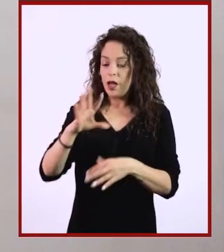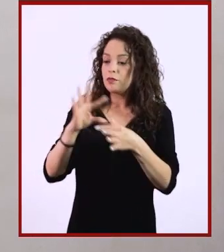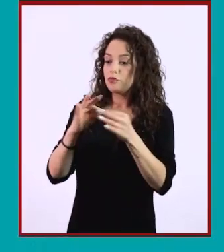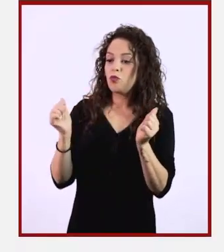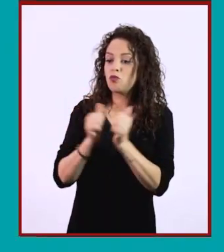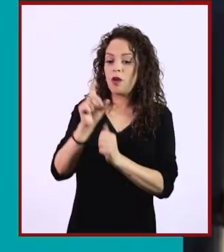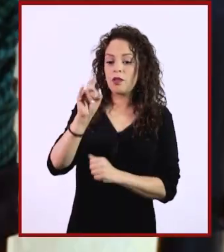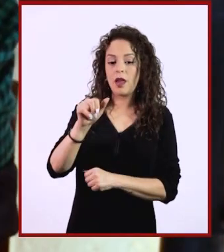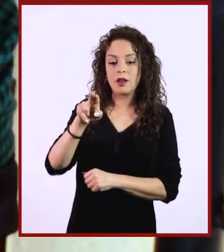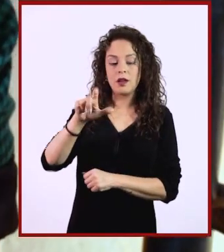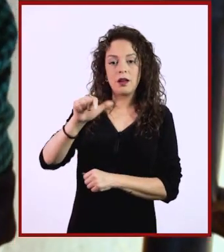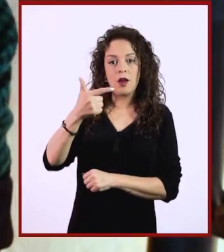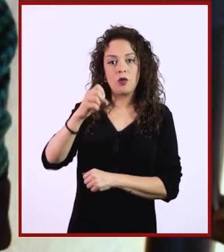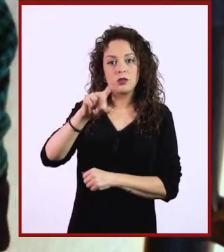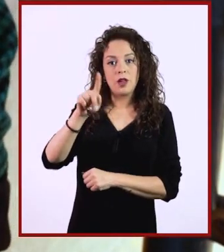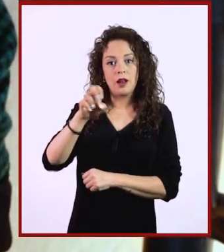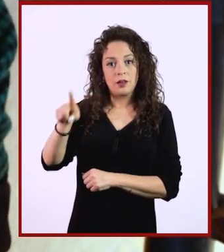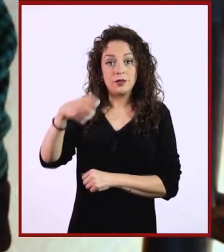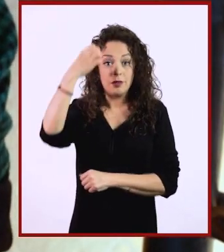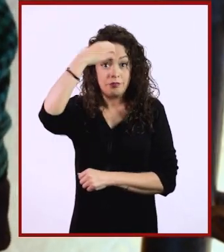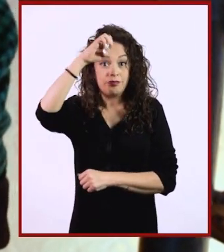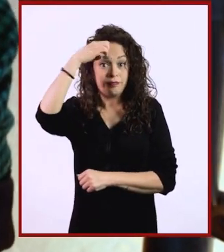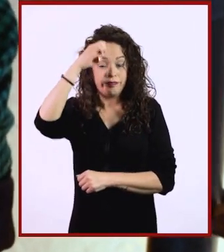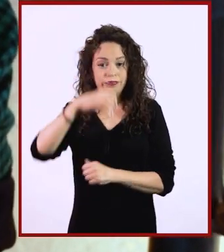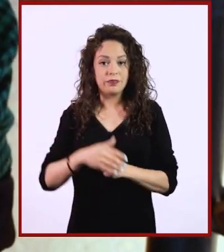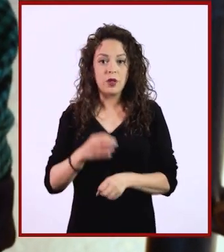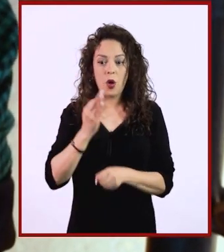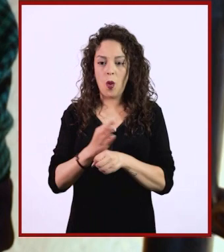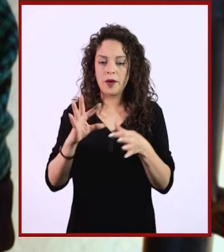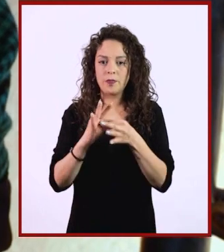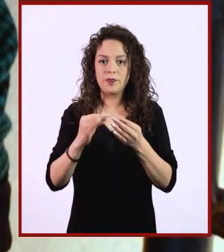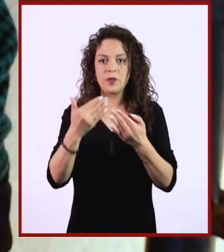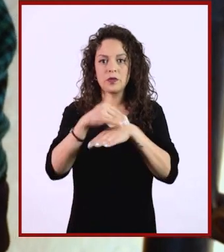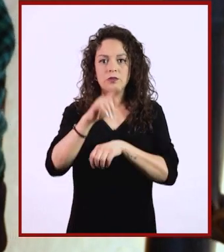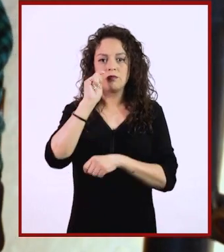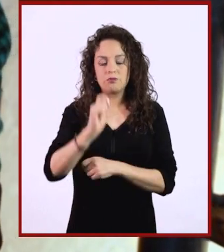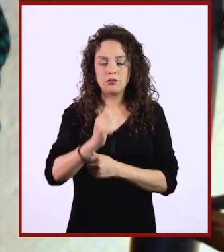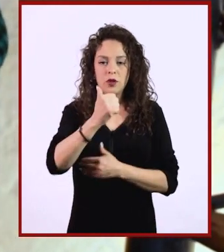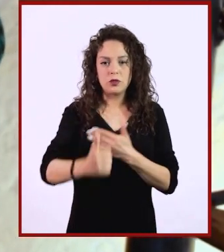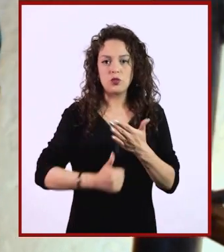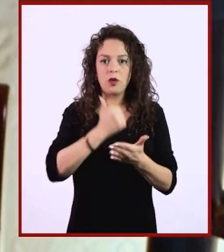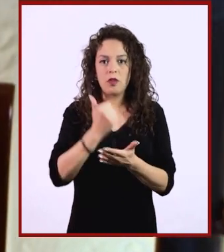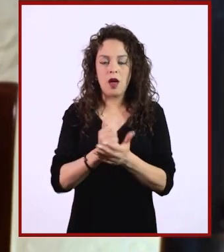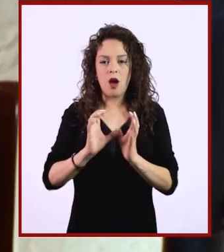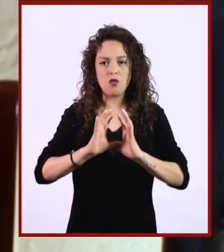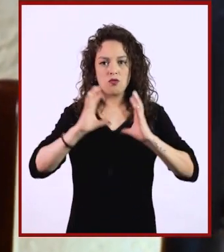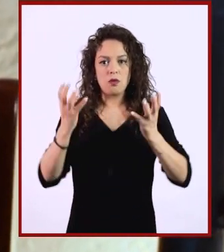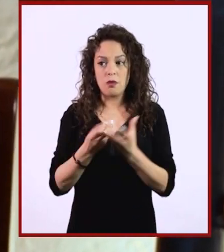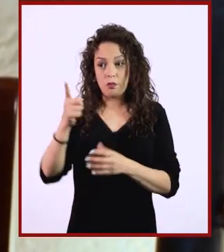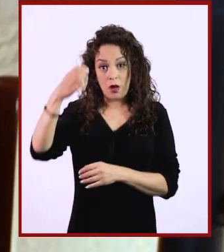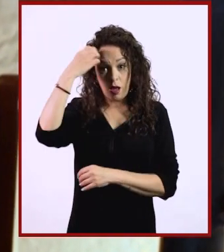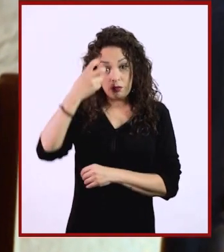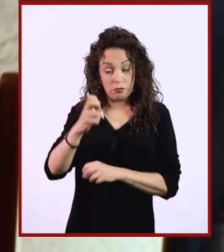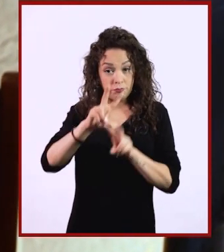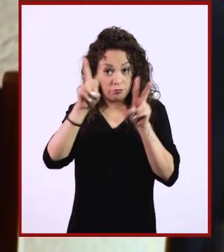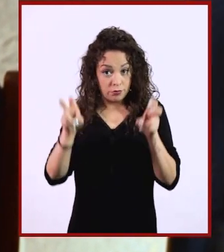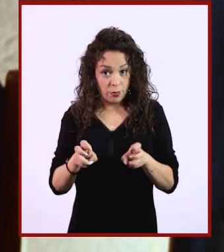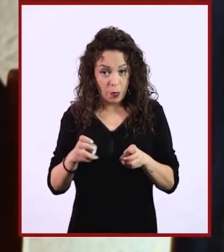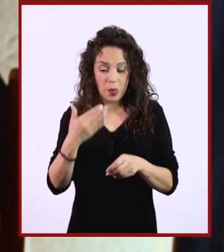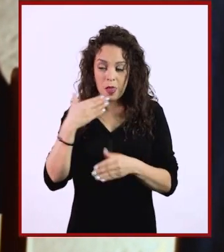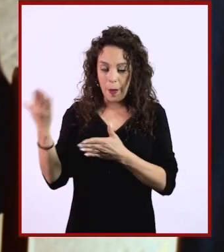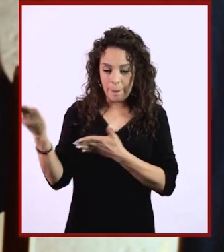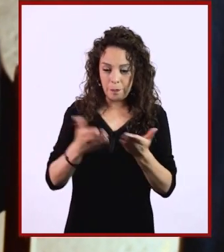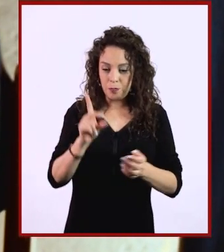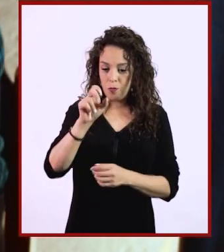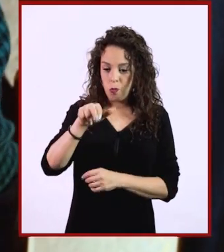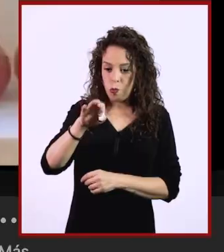González. Vamos a platicar sobre ciudadanía global con Daniela González, una experta en el tema. Daniela, bienvenida. Muchísimas gracias por